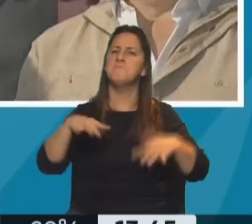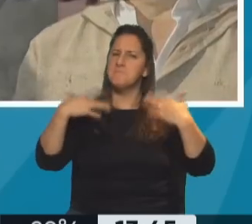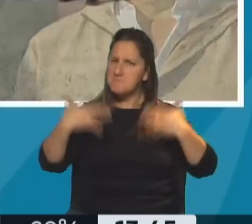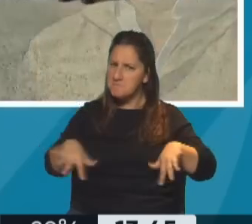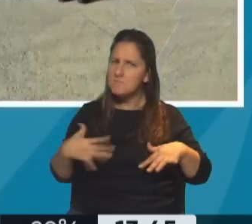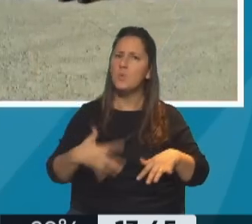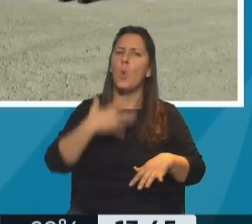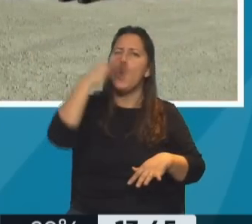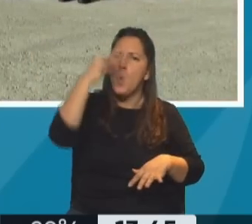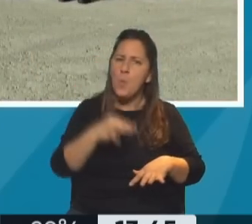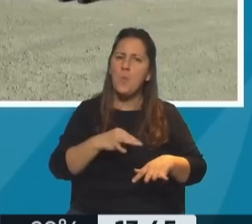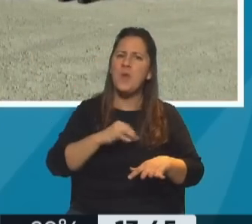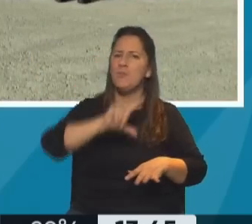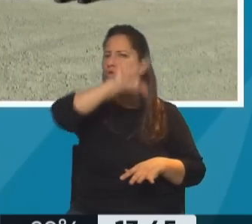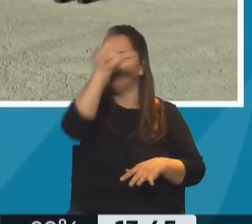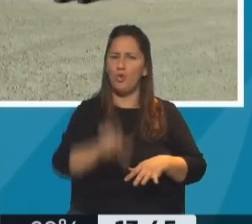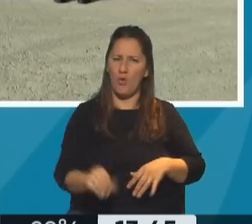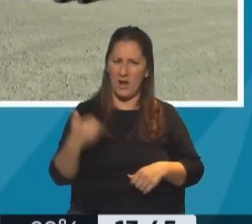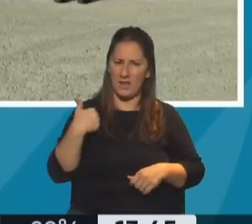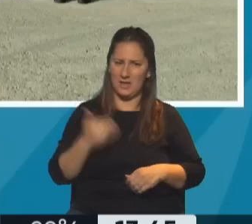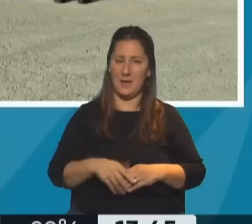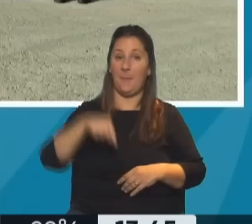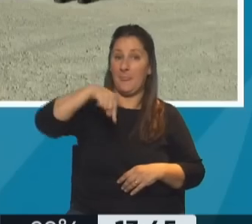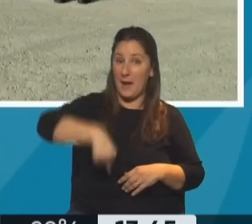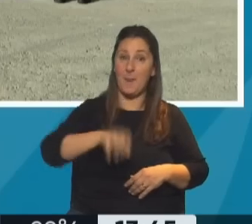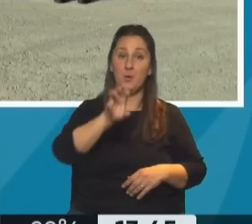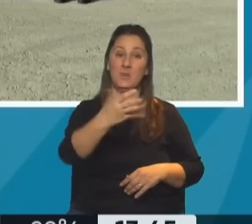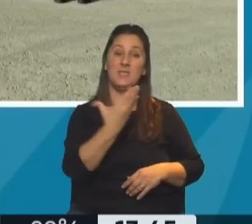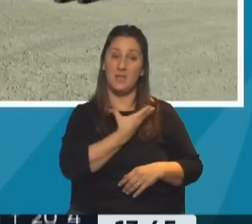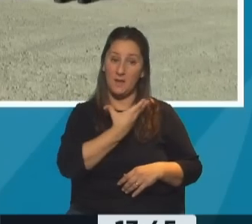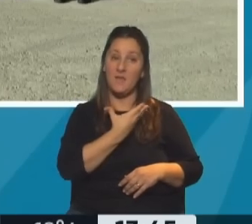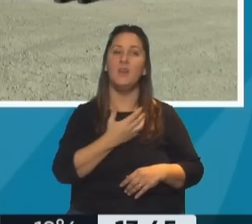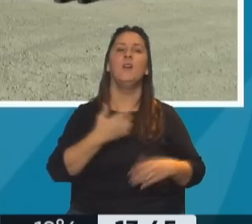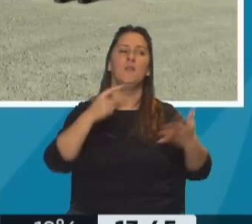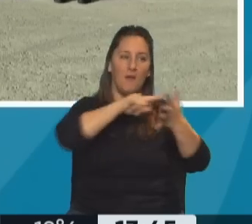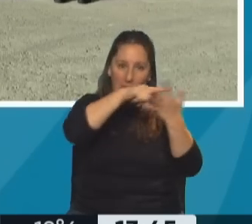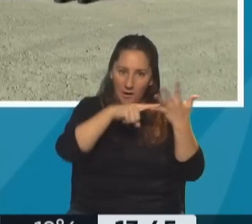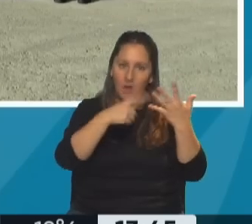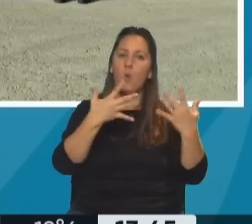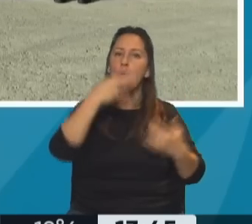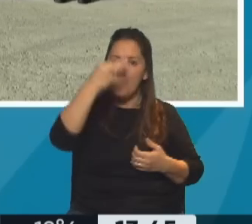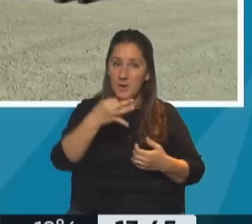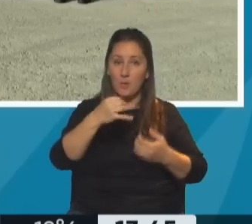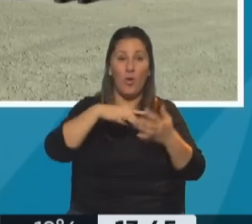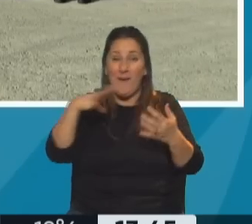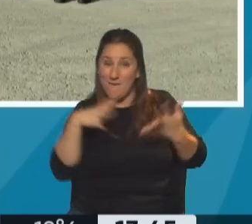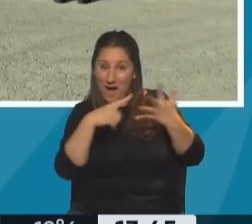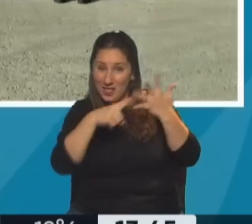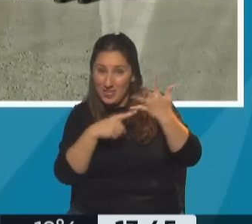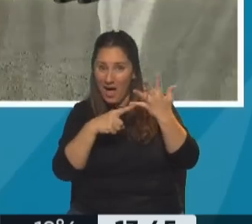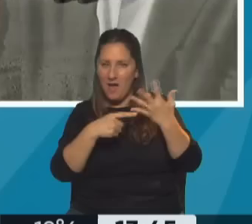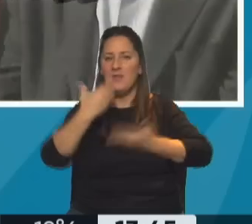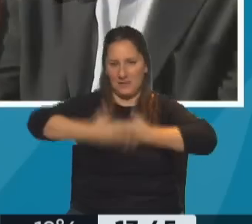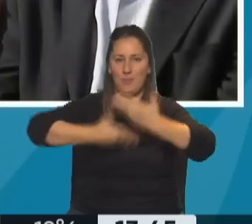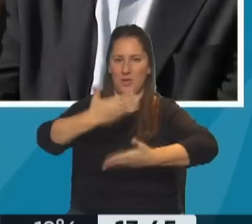hemos cumplido en todo el país. Y acá en Santa Fe hemos cumplido unos cuantos y el resto está en marcha, no es que no se